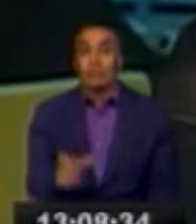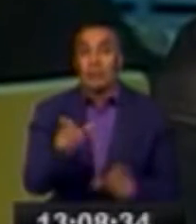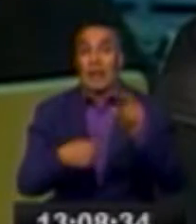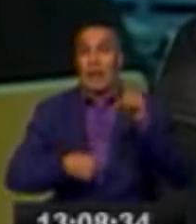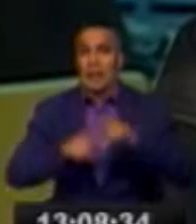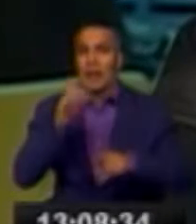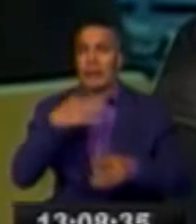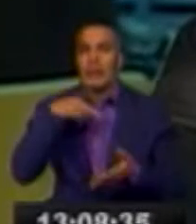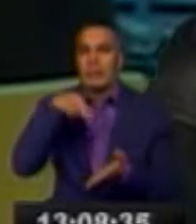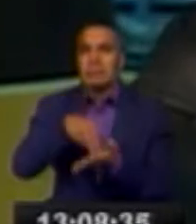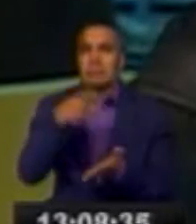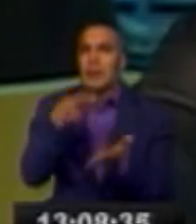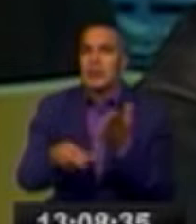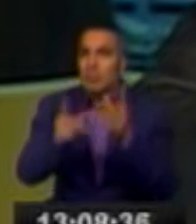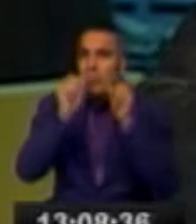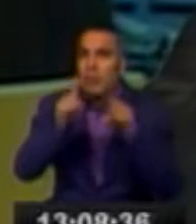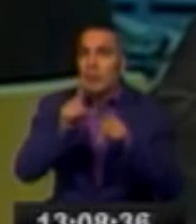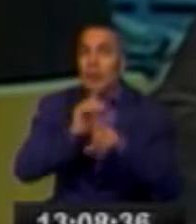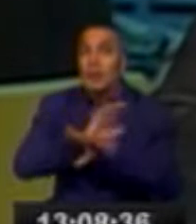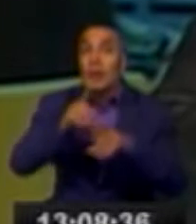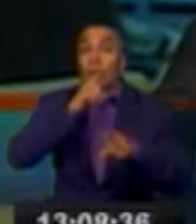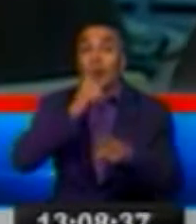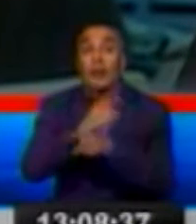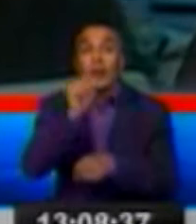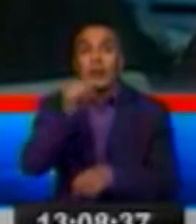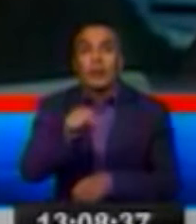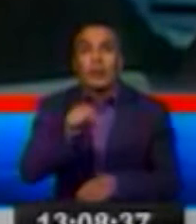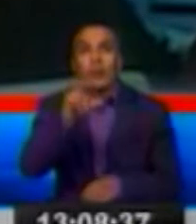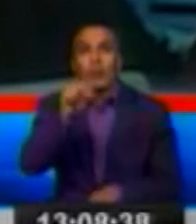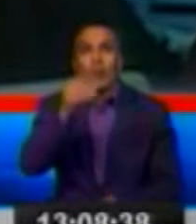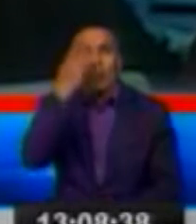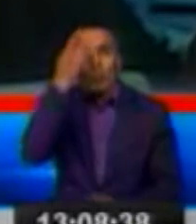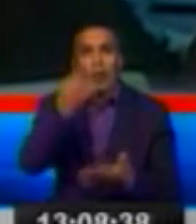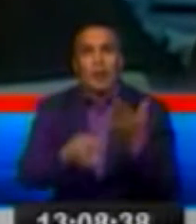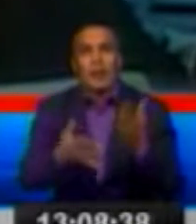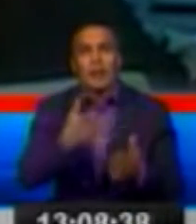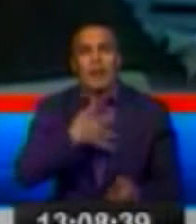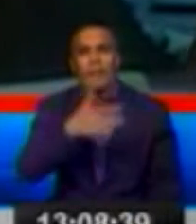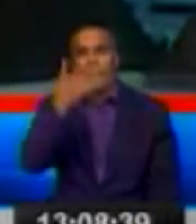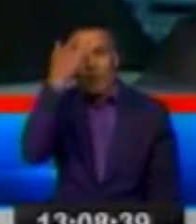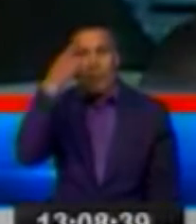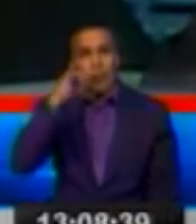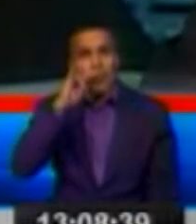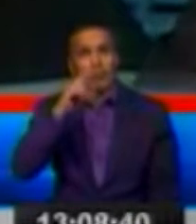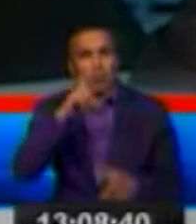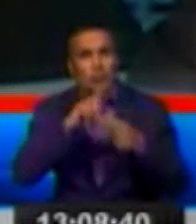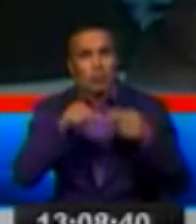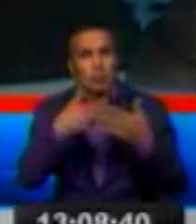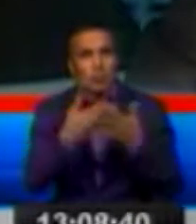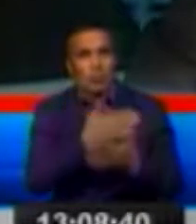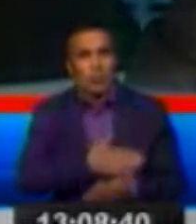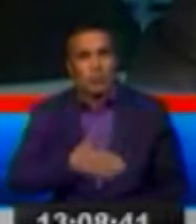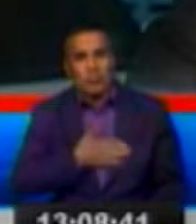el caso y le preguntamos si ya se confirmó el origen de esta intoxicación. Cuéntanos, por favor.